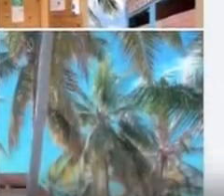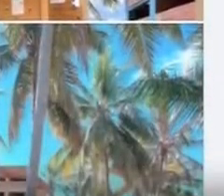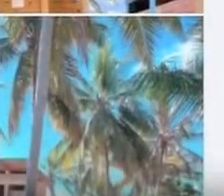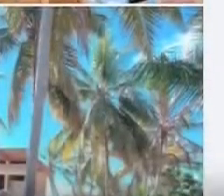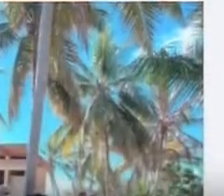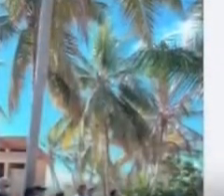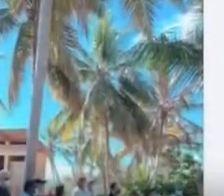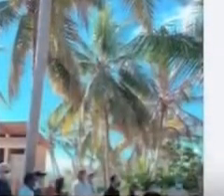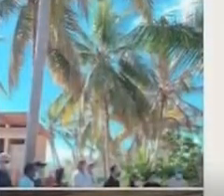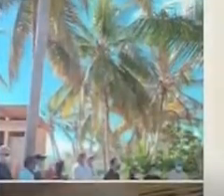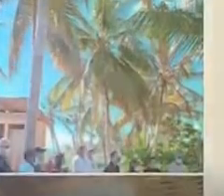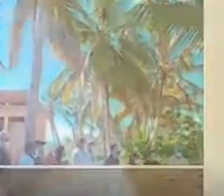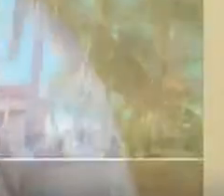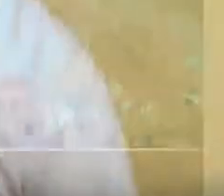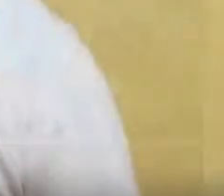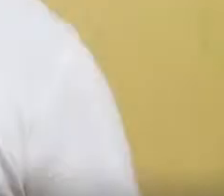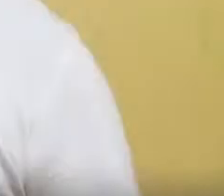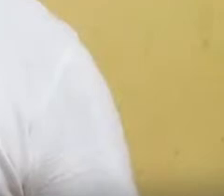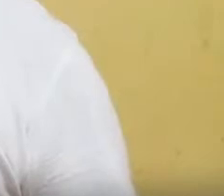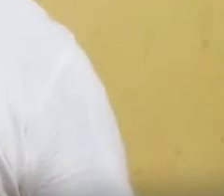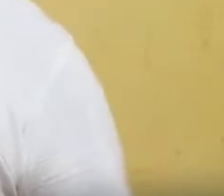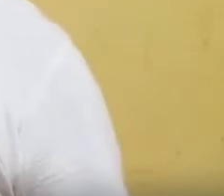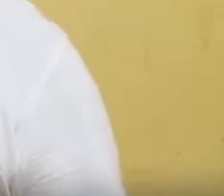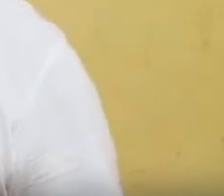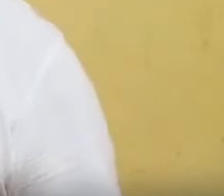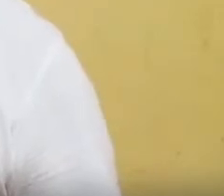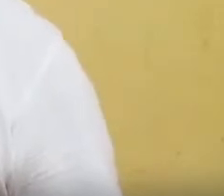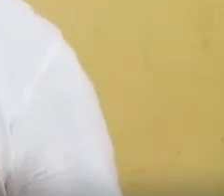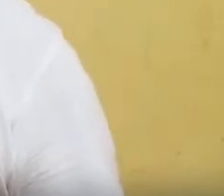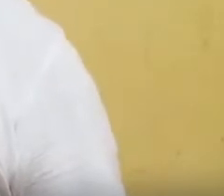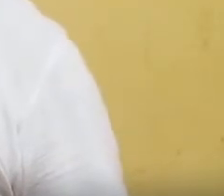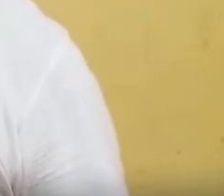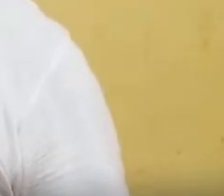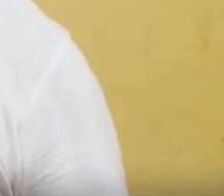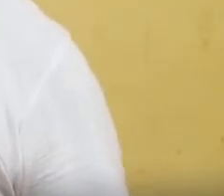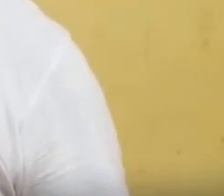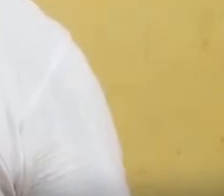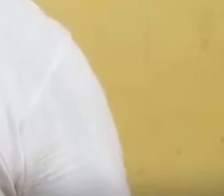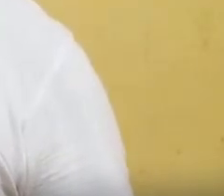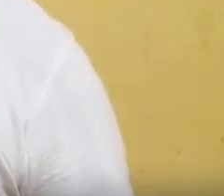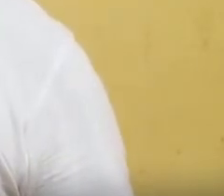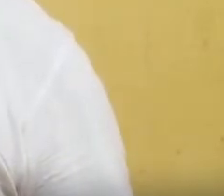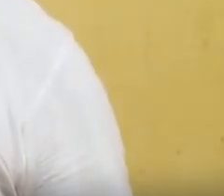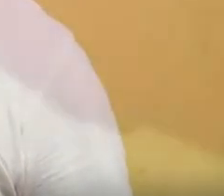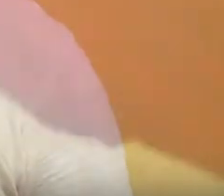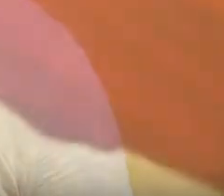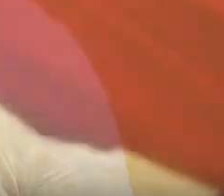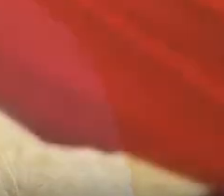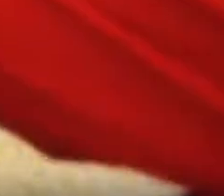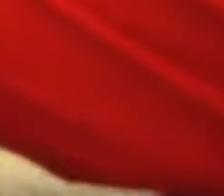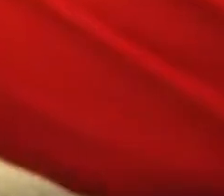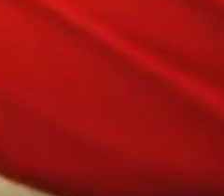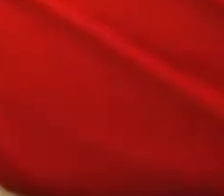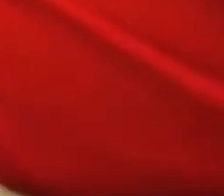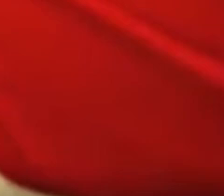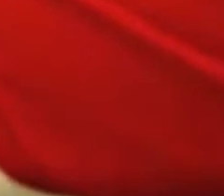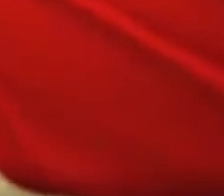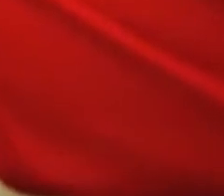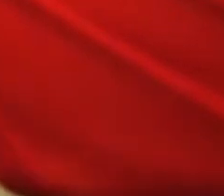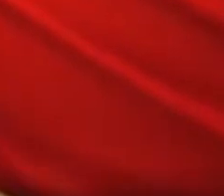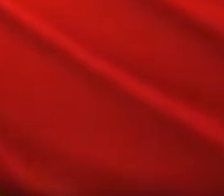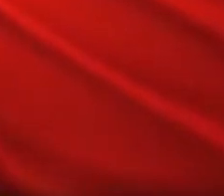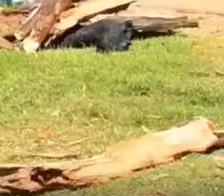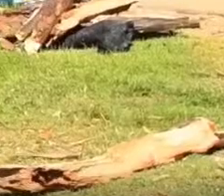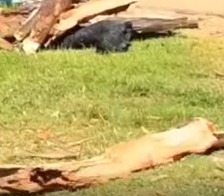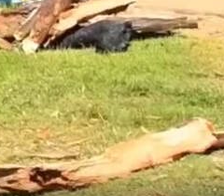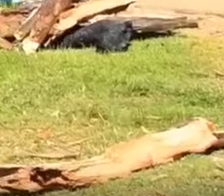y precios. Fabricamos queso de hoja, el mejor queso de la región, lo hacemos aquí. Este negocio